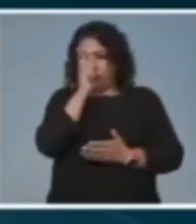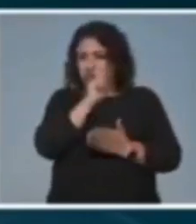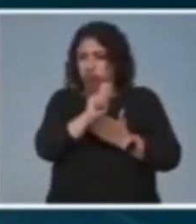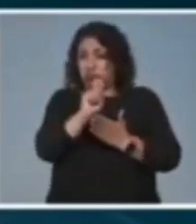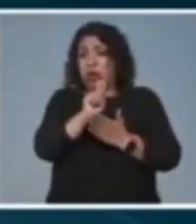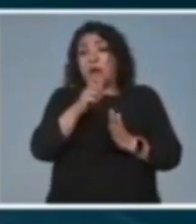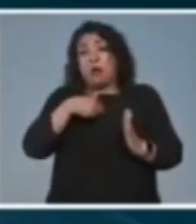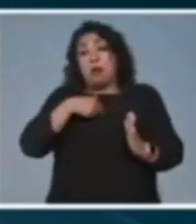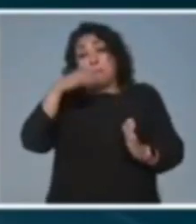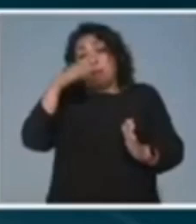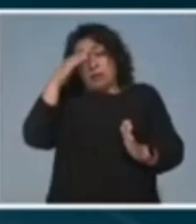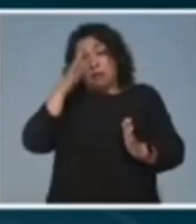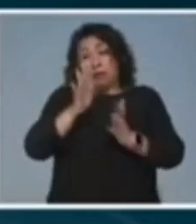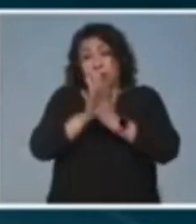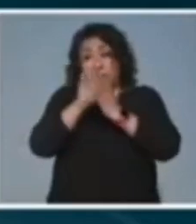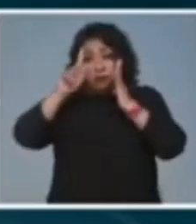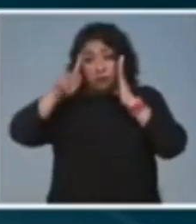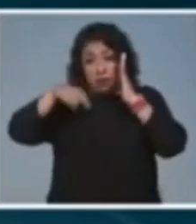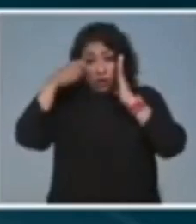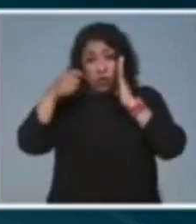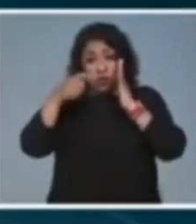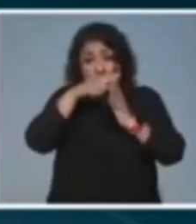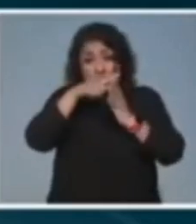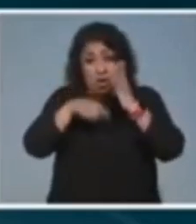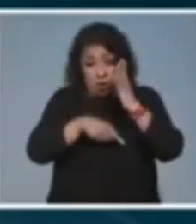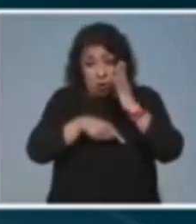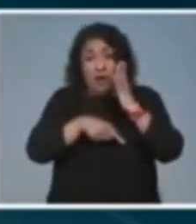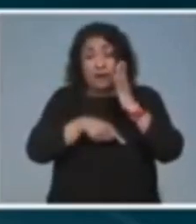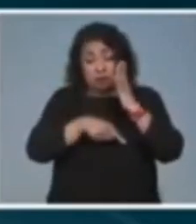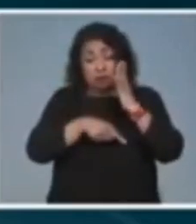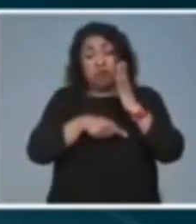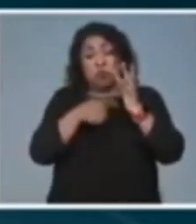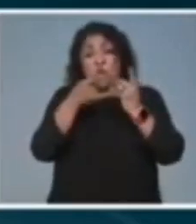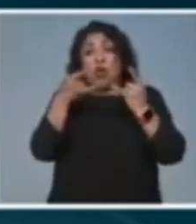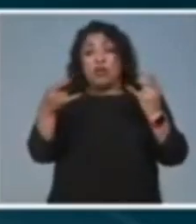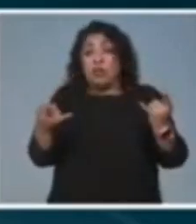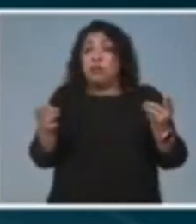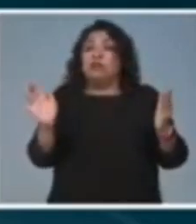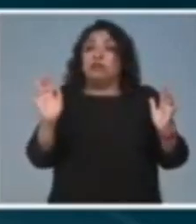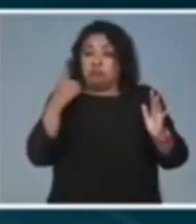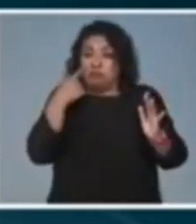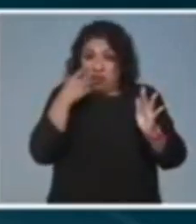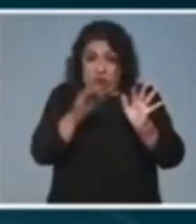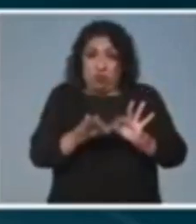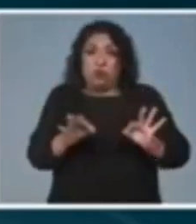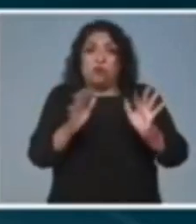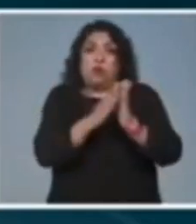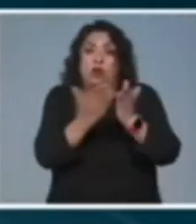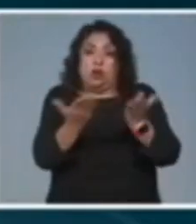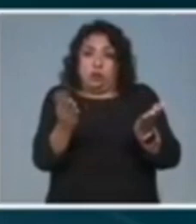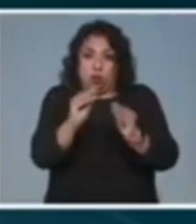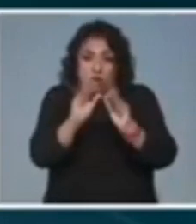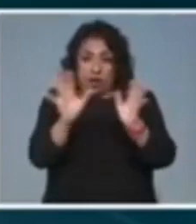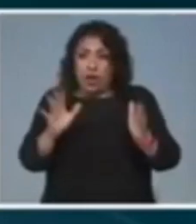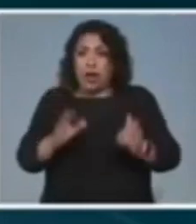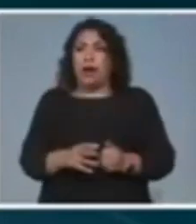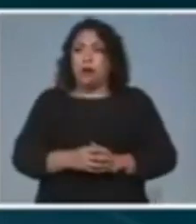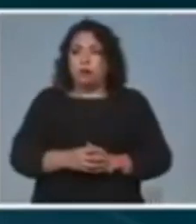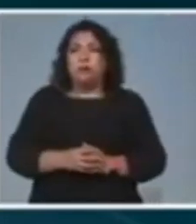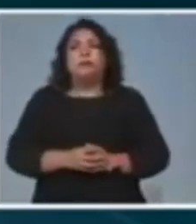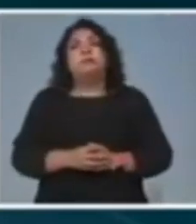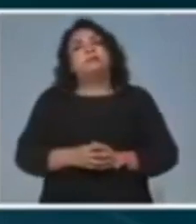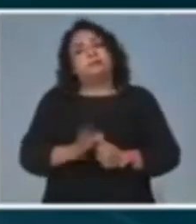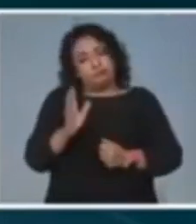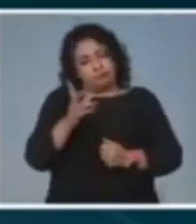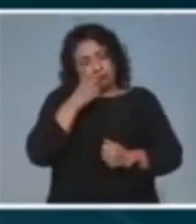creo que la presencia cinematográfica de esos cuentos habla por sí mismo, ¿no?, de la importancia de ese libro.